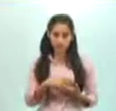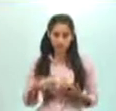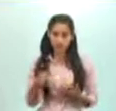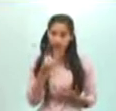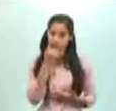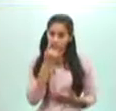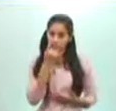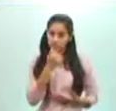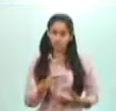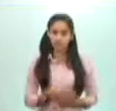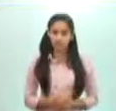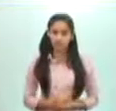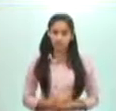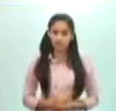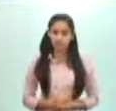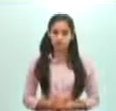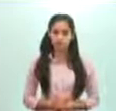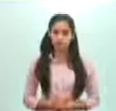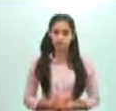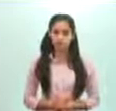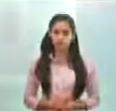escritura.